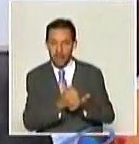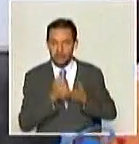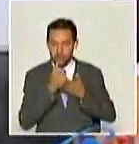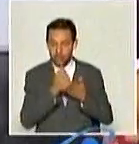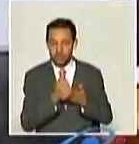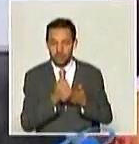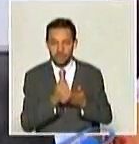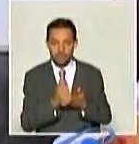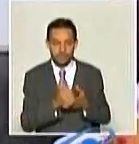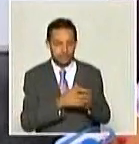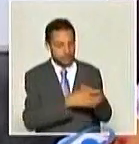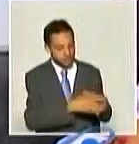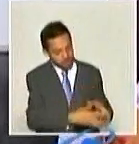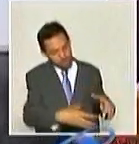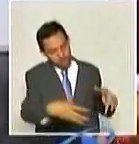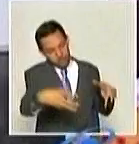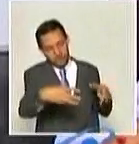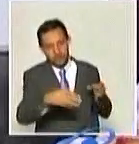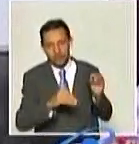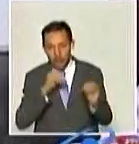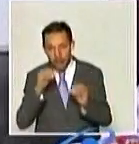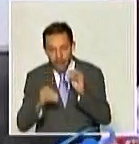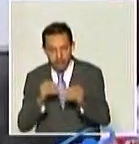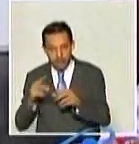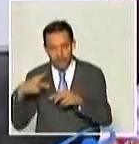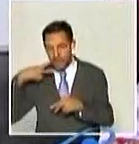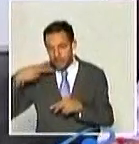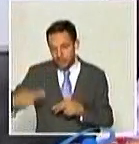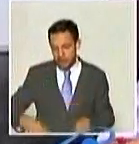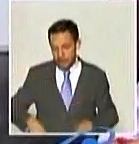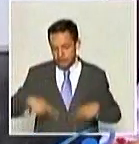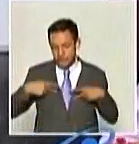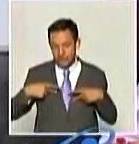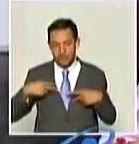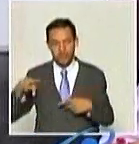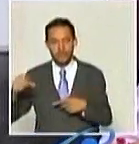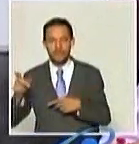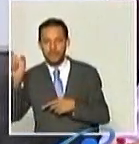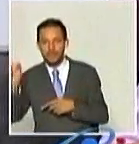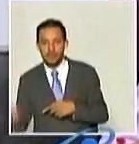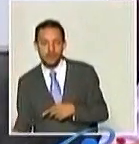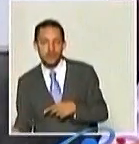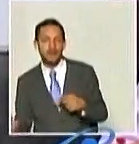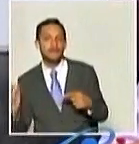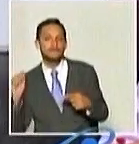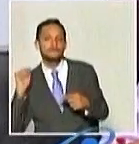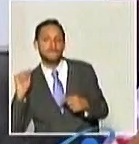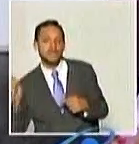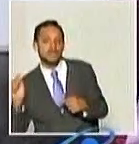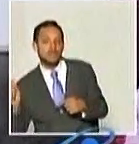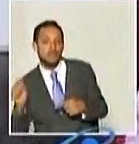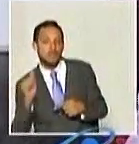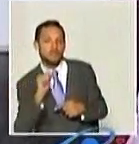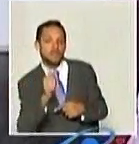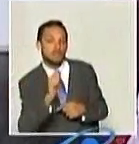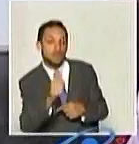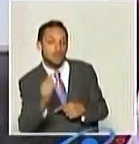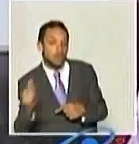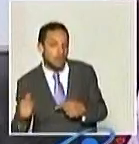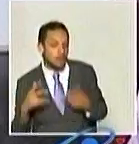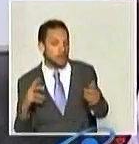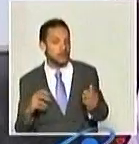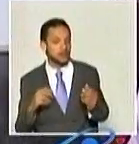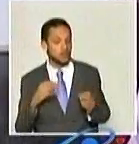tener todas las formas de tratar al paciente, historia clínica y demás. Y aquí al otro lado está el paciente, donde ustedes deben de tener